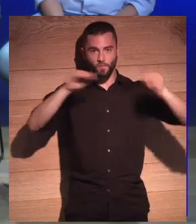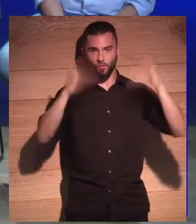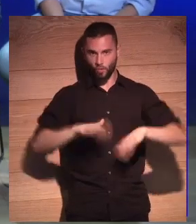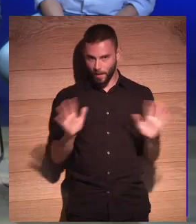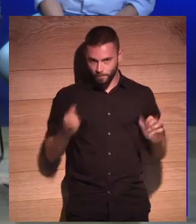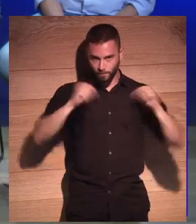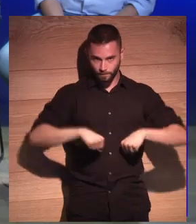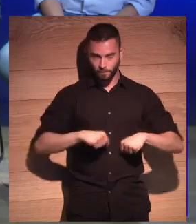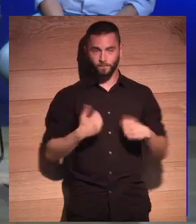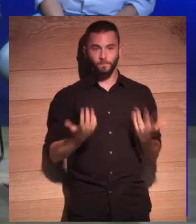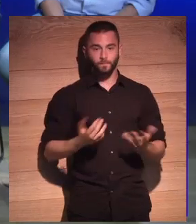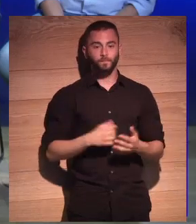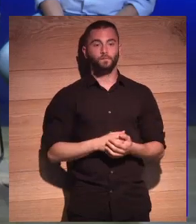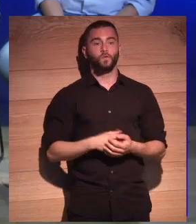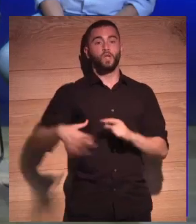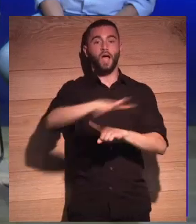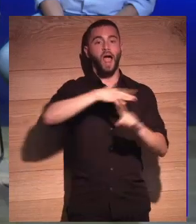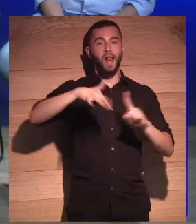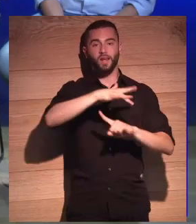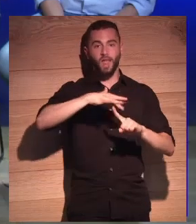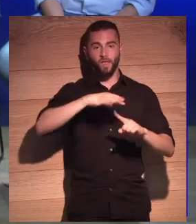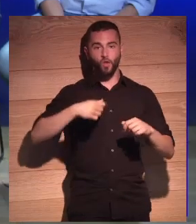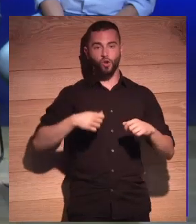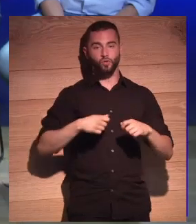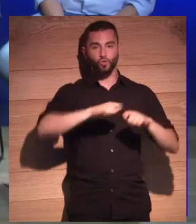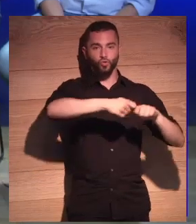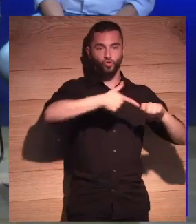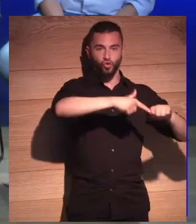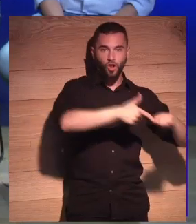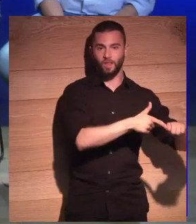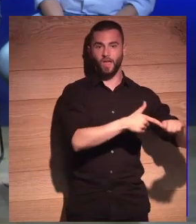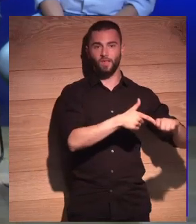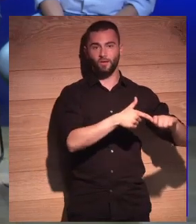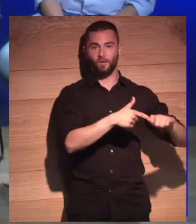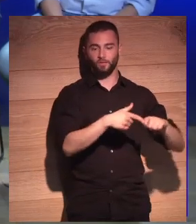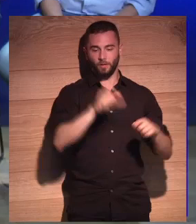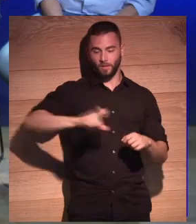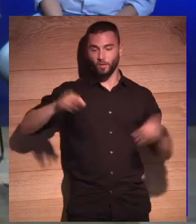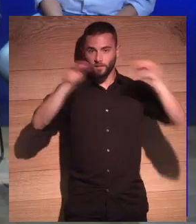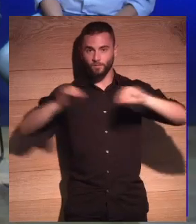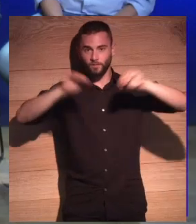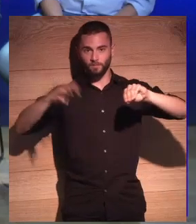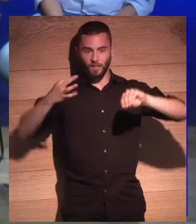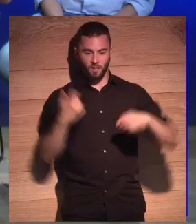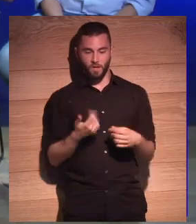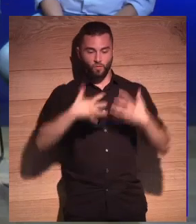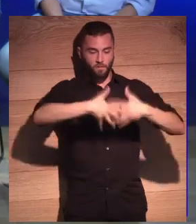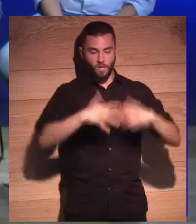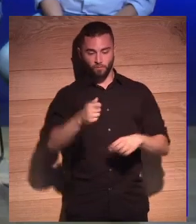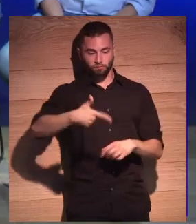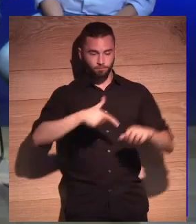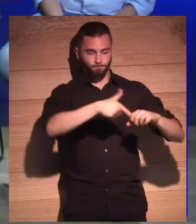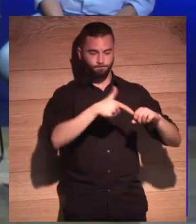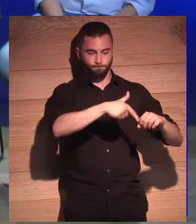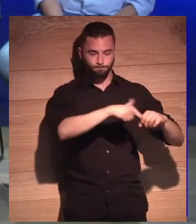¿vale? Todo lo que hay alrededor está soldado, luego a la gente hay que formarla. Una soldadura es coger un aparato, poner una escafandra y ponerte